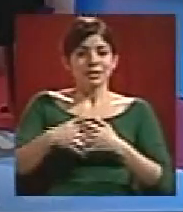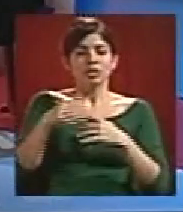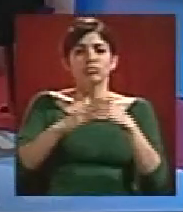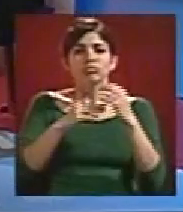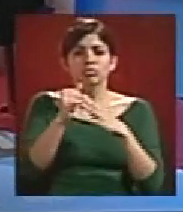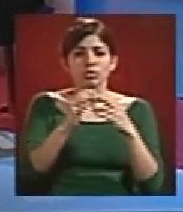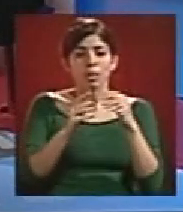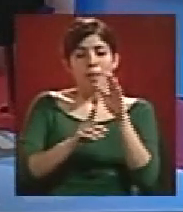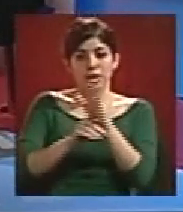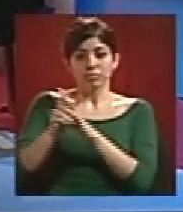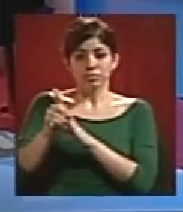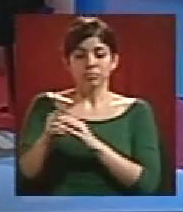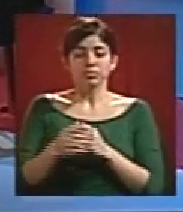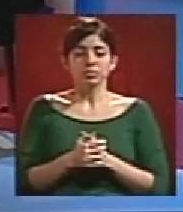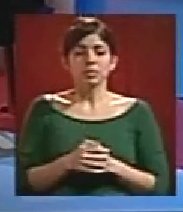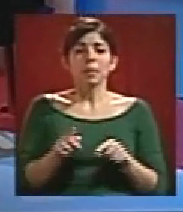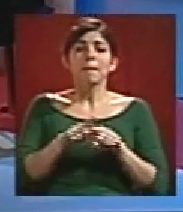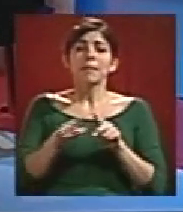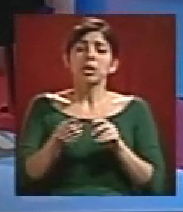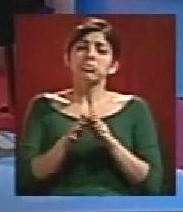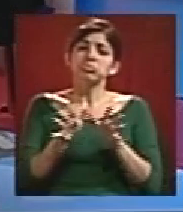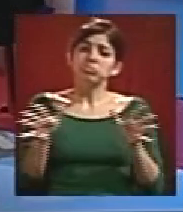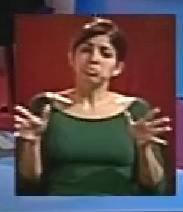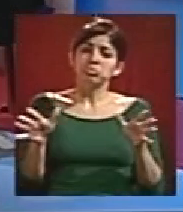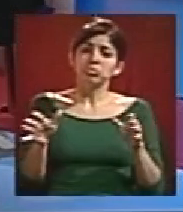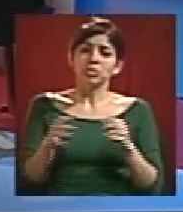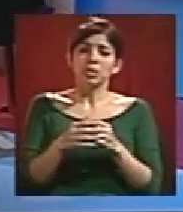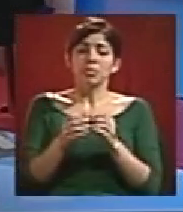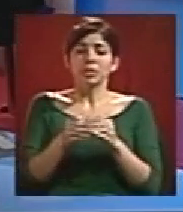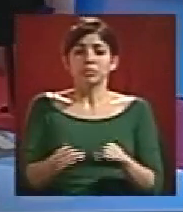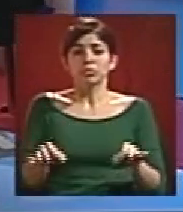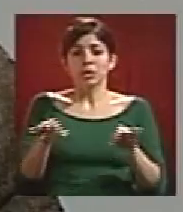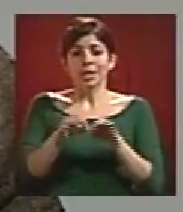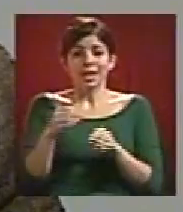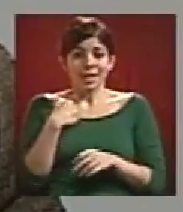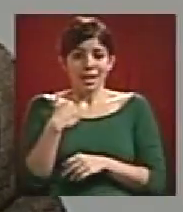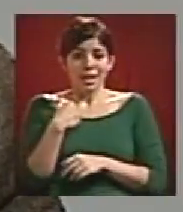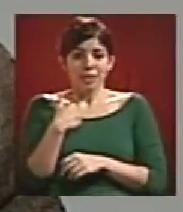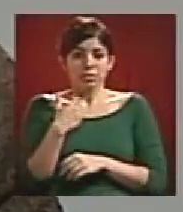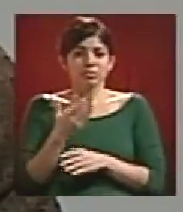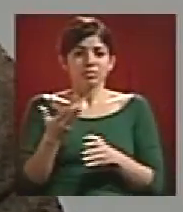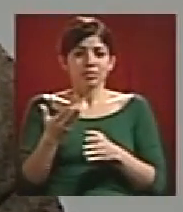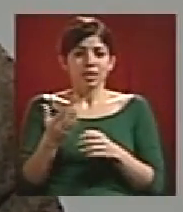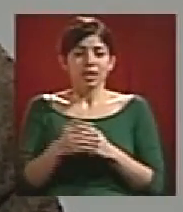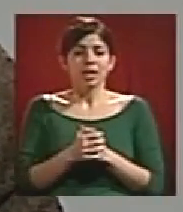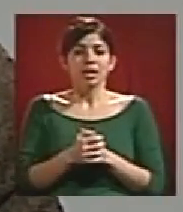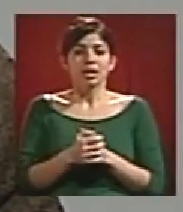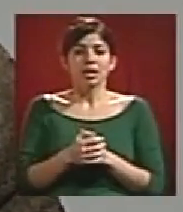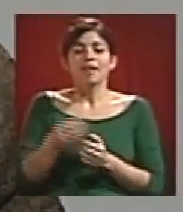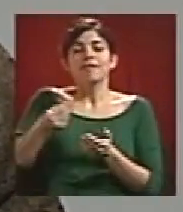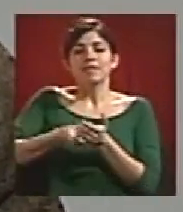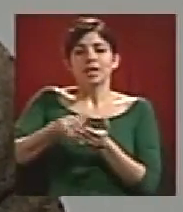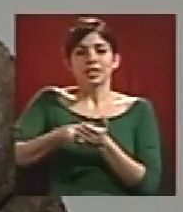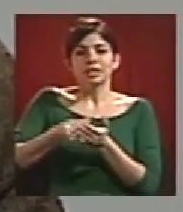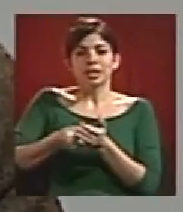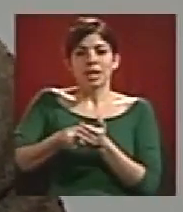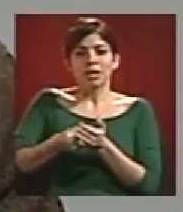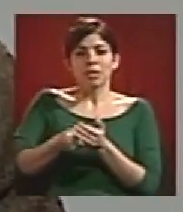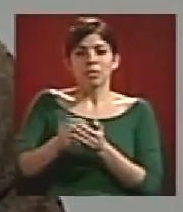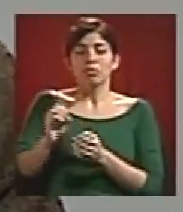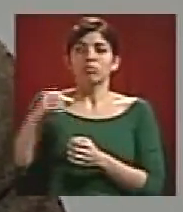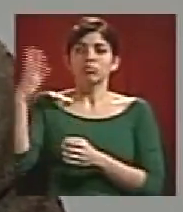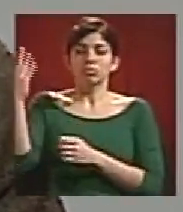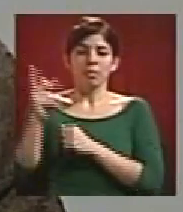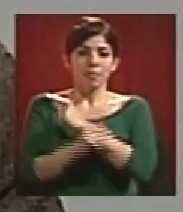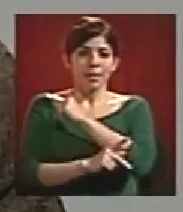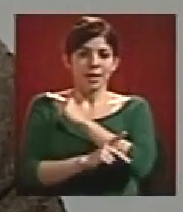y desarrolladoras. Pero en general, todo el importante dinamismo que tenemos está viniendo financiado por ahorro externo, por